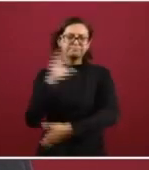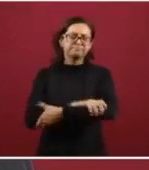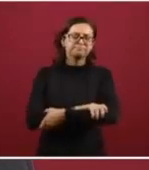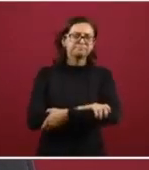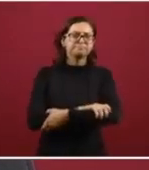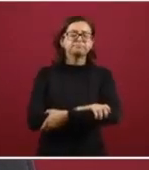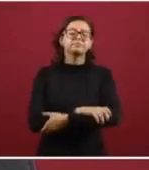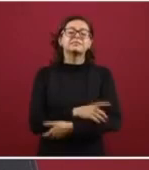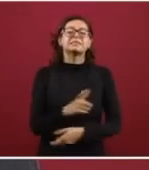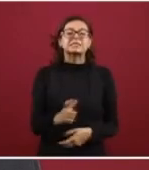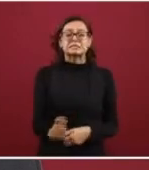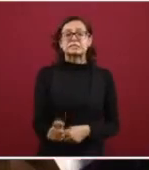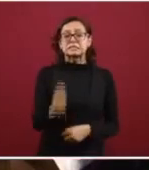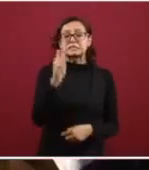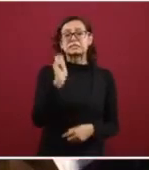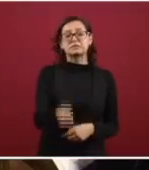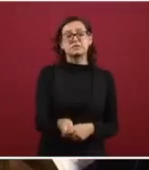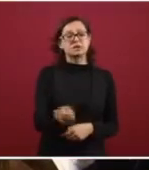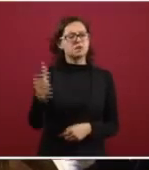que siempre